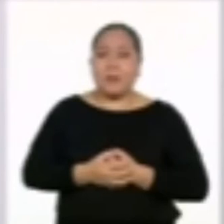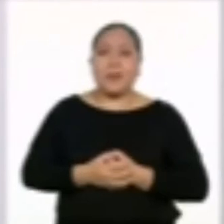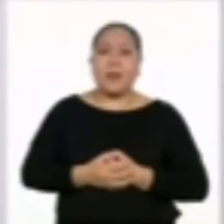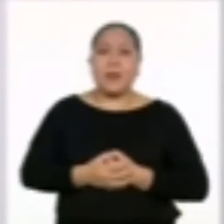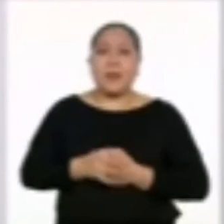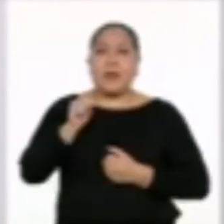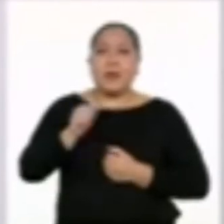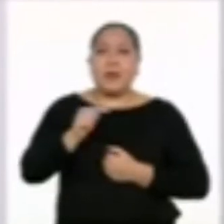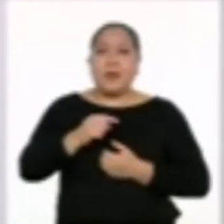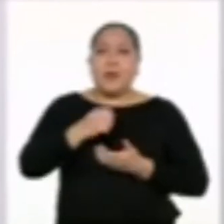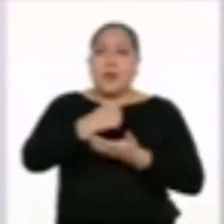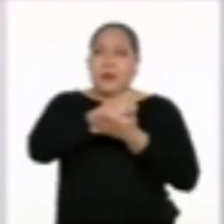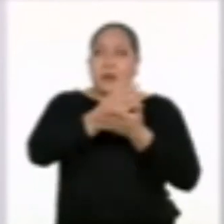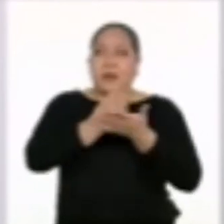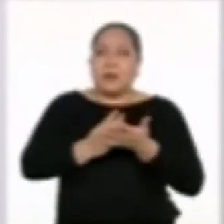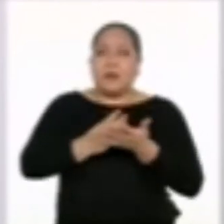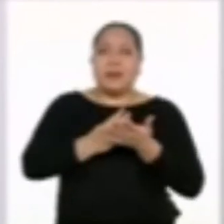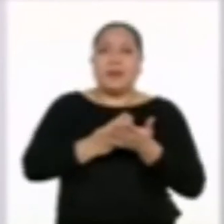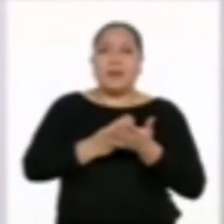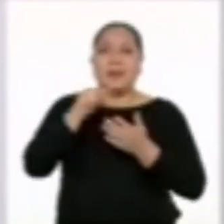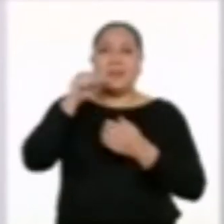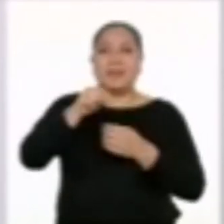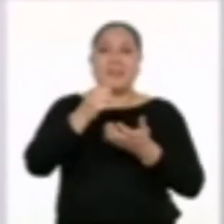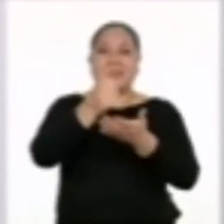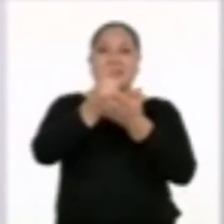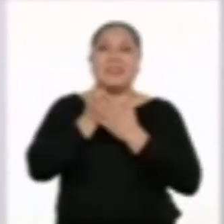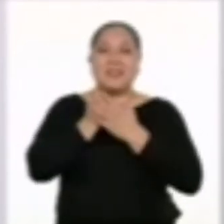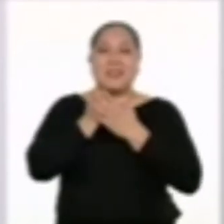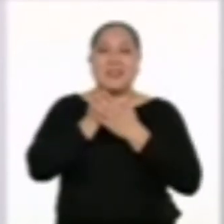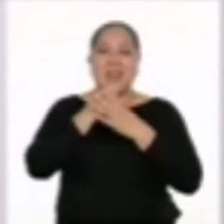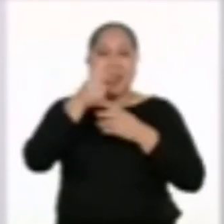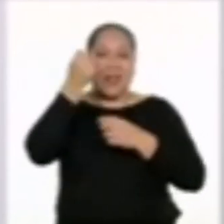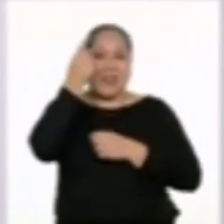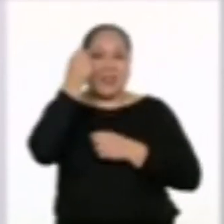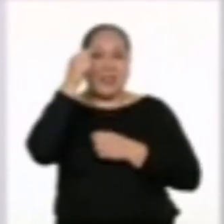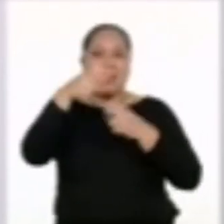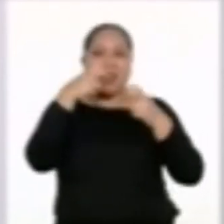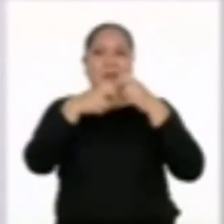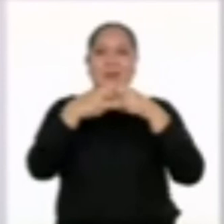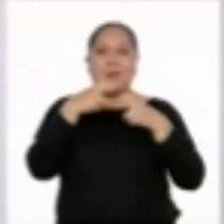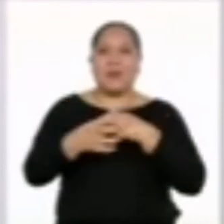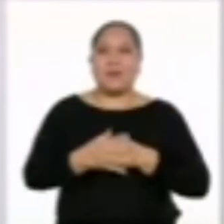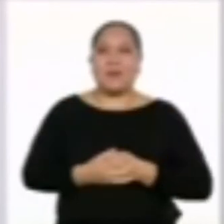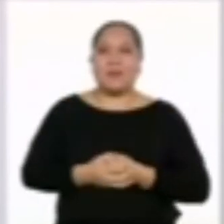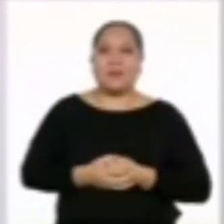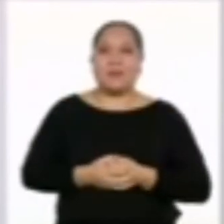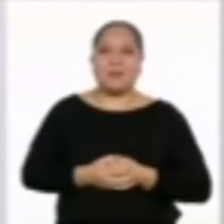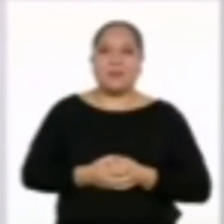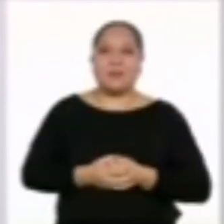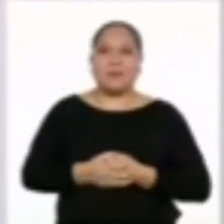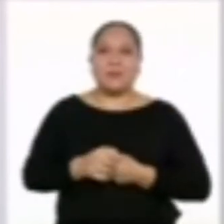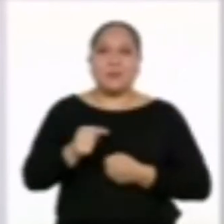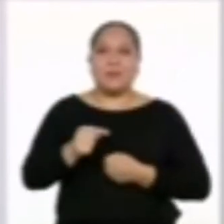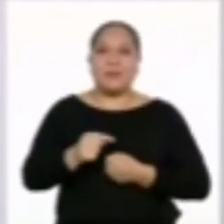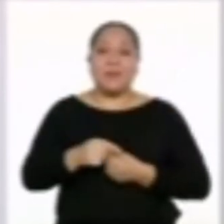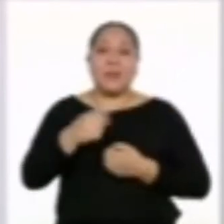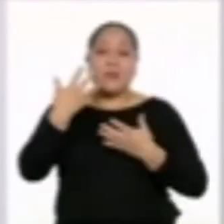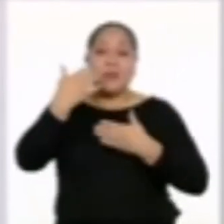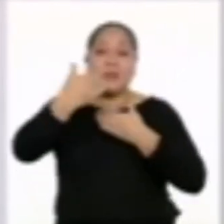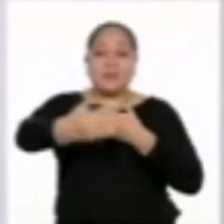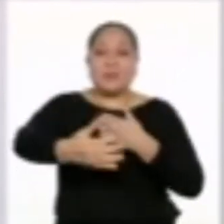mejora es una herramienta que nos ayuda a profundizar en la comprensión de un problema. Si entendemos sus causas